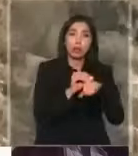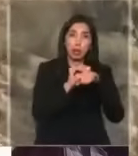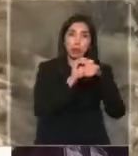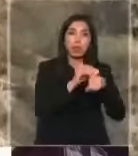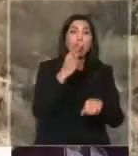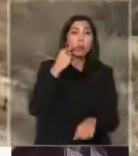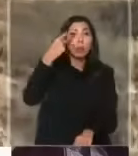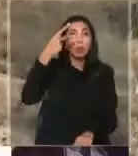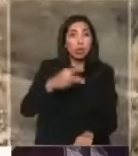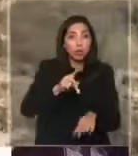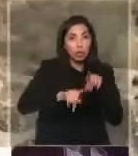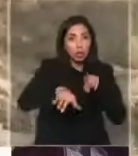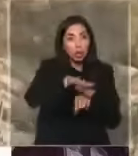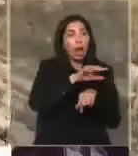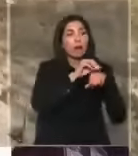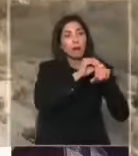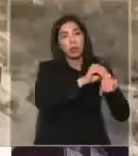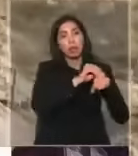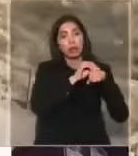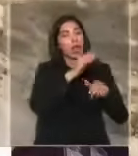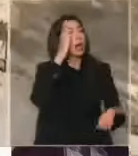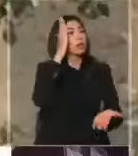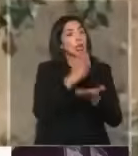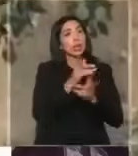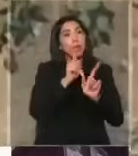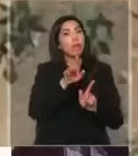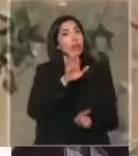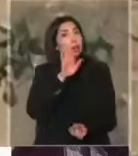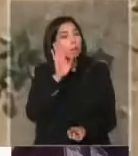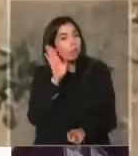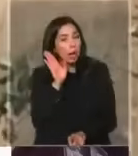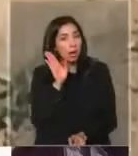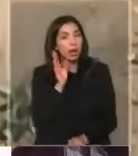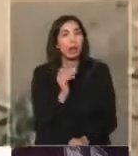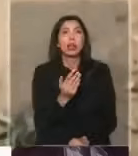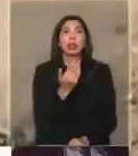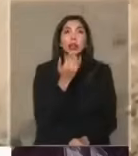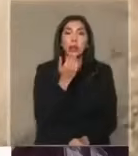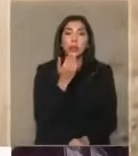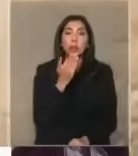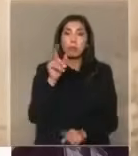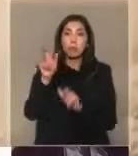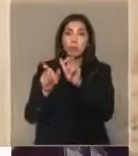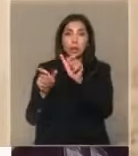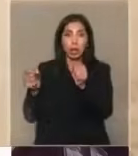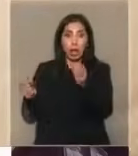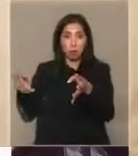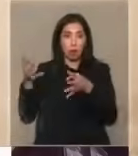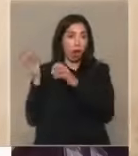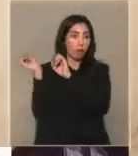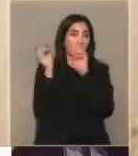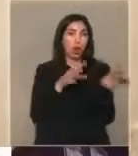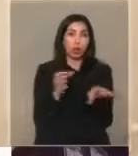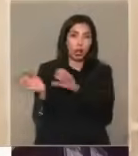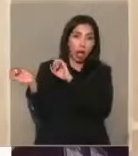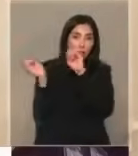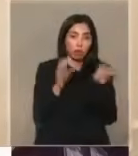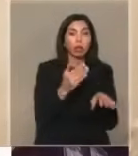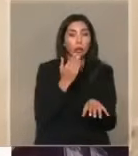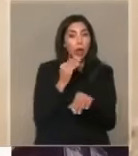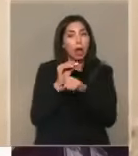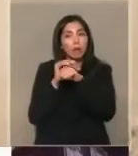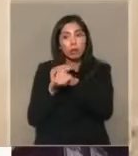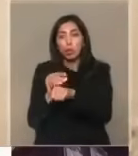varias ocasiones, exigiendo la limpieza. También a quienes llegaban a depositar escombros y basura al lugar por no contar